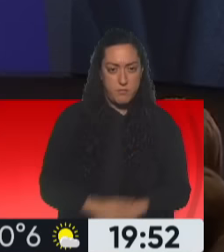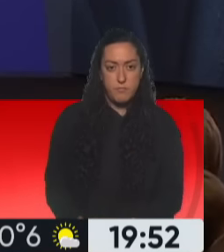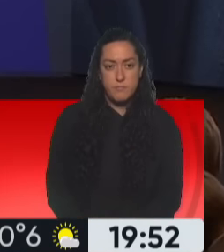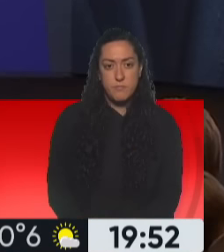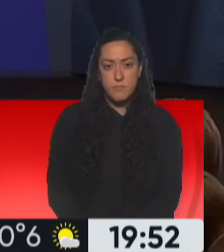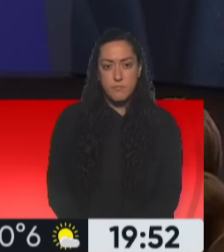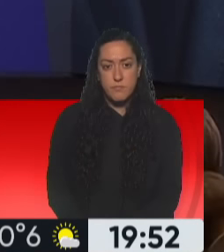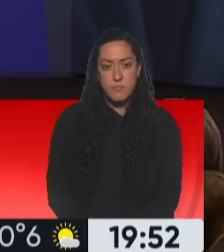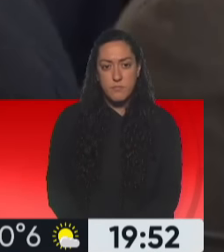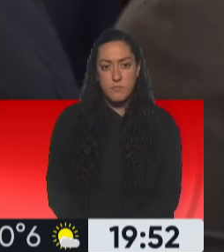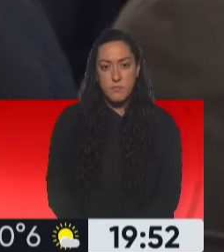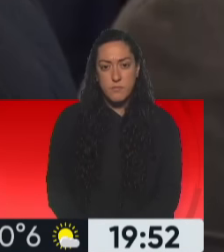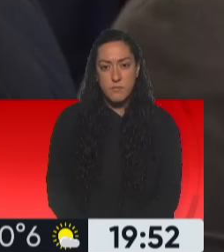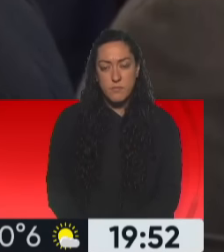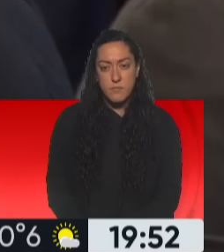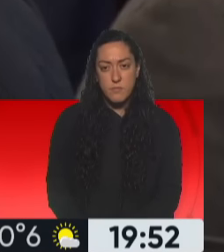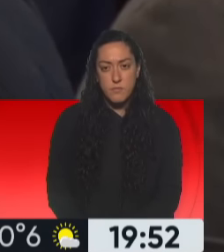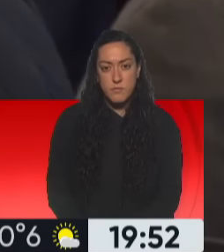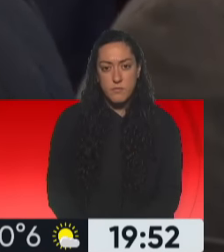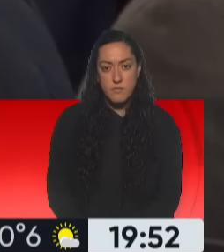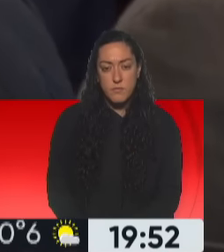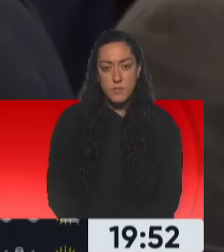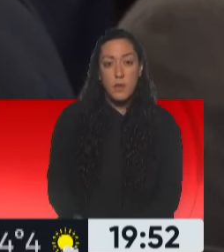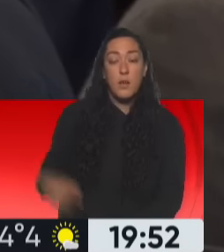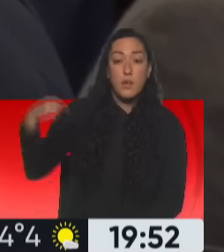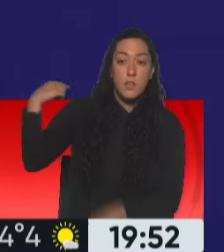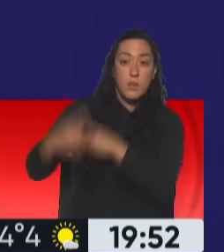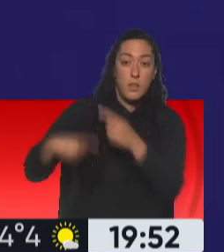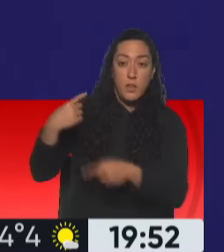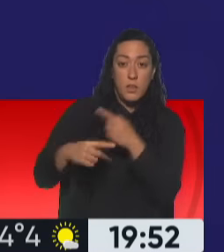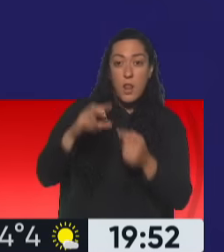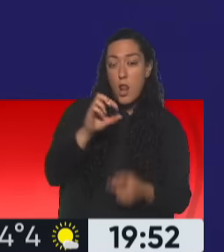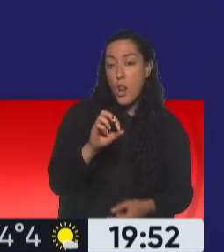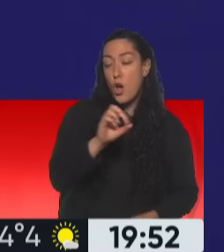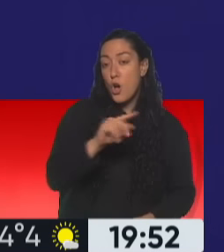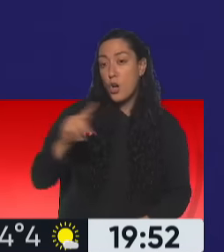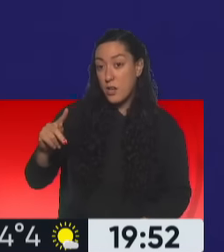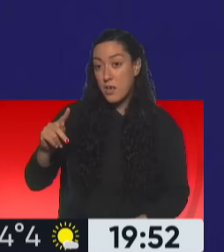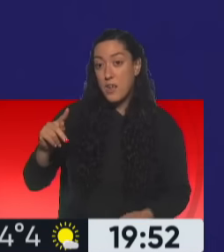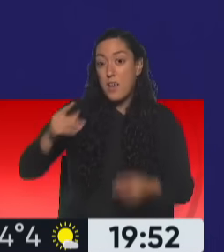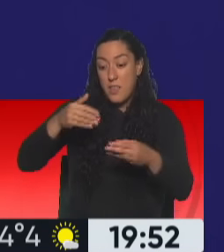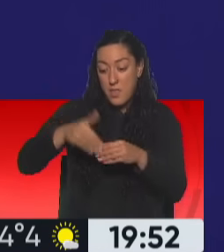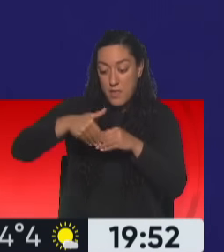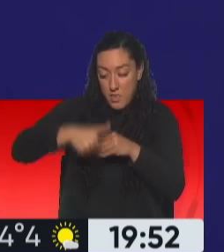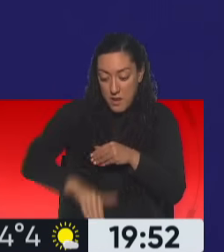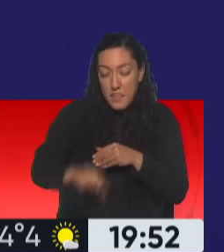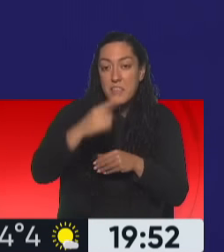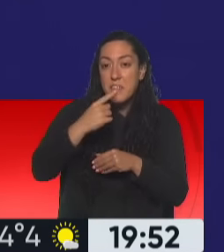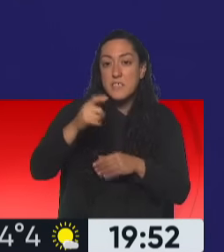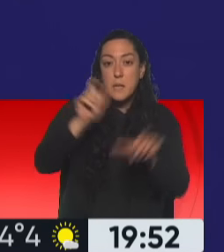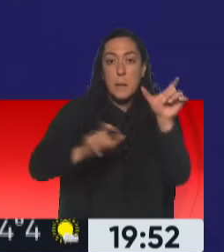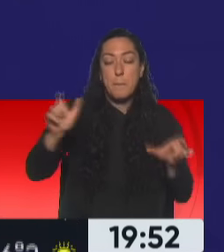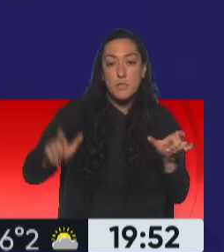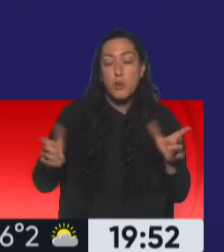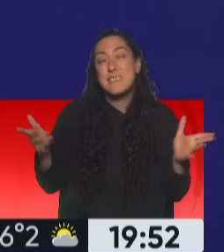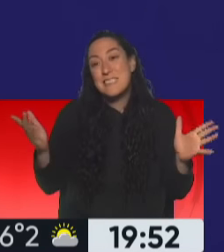En cambio, digamos, la diferencia de toda la rama que la hace con John Locke en adelante, reconoce que el hombre es